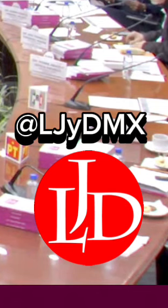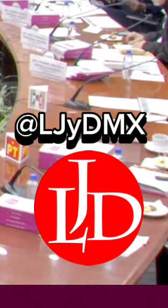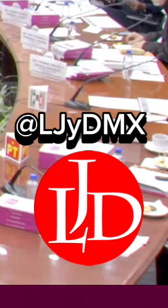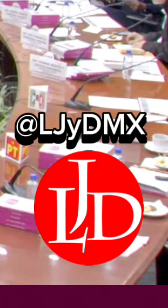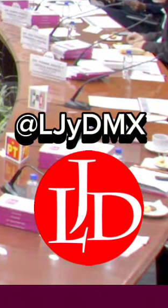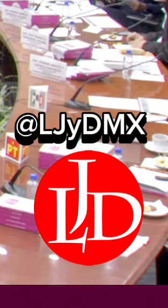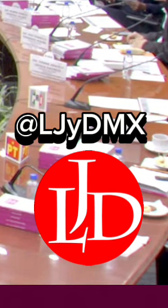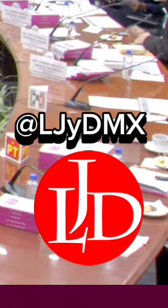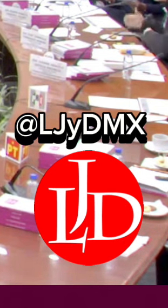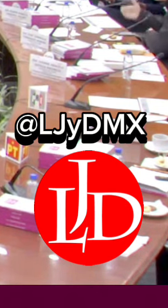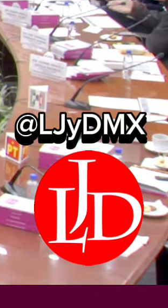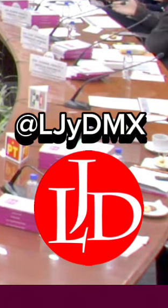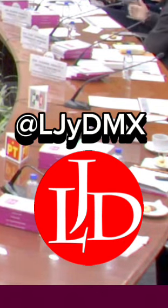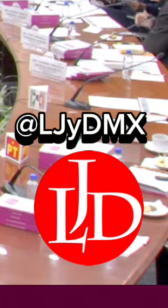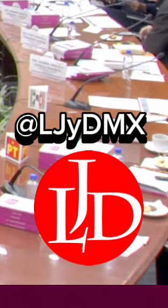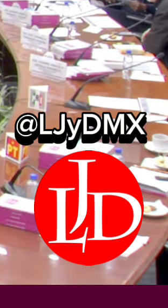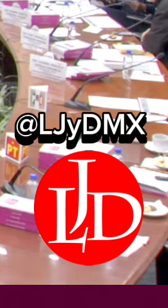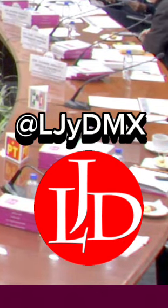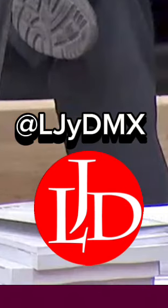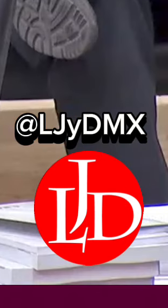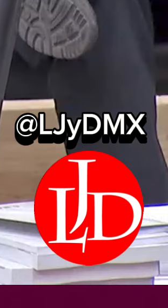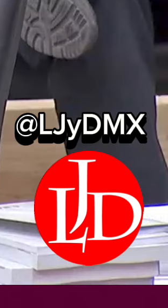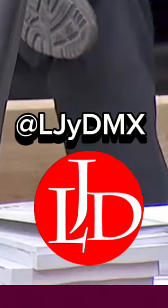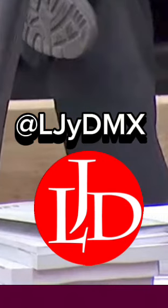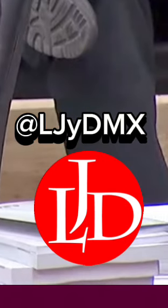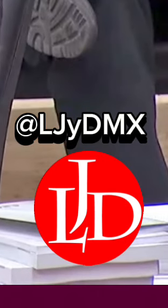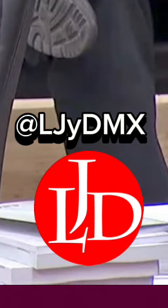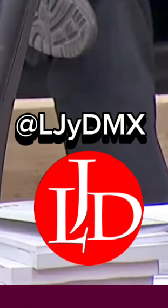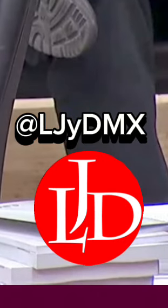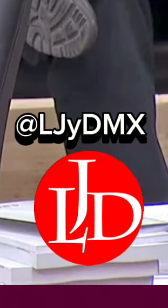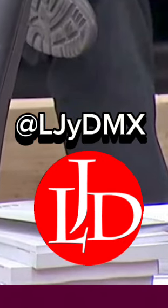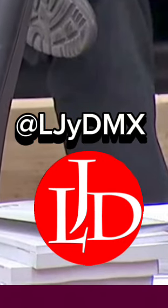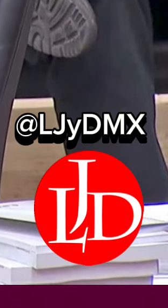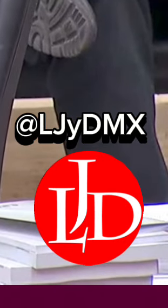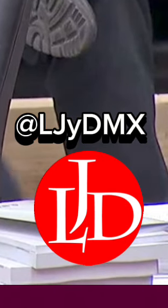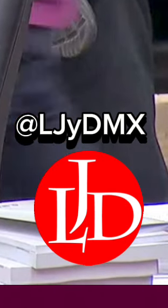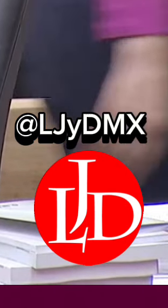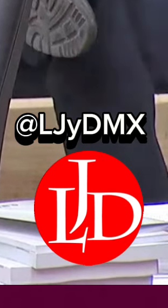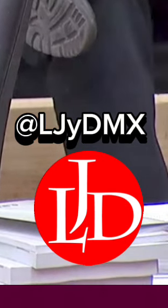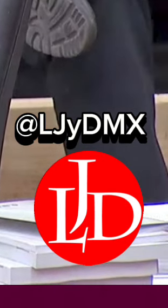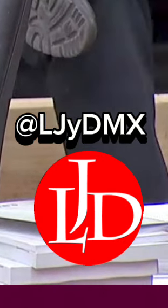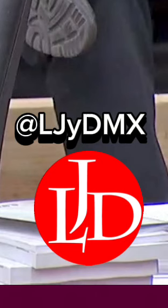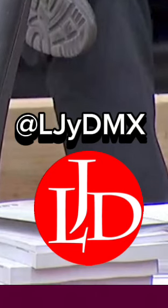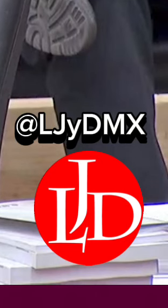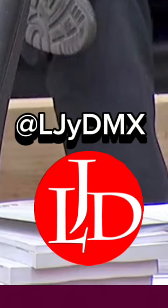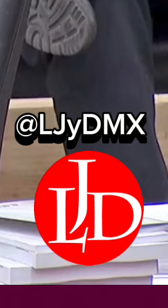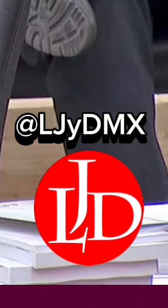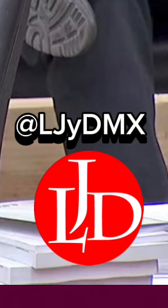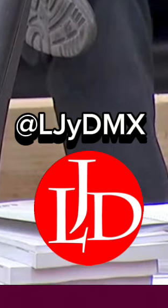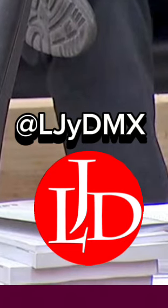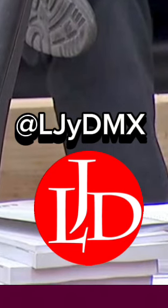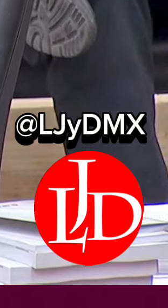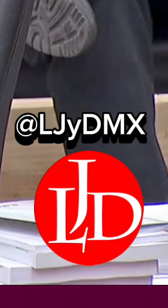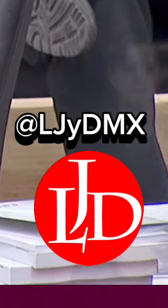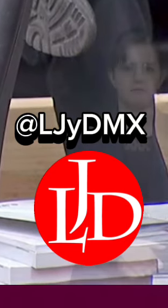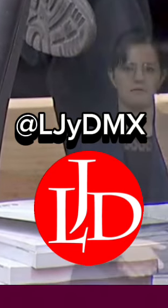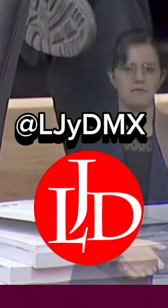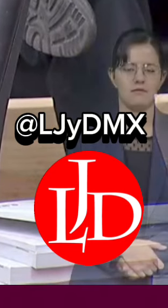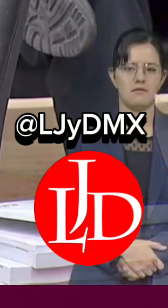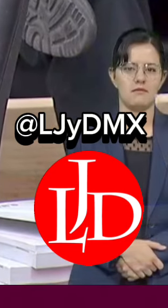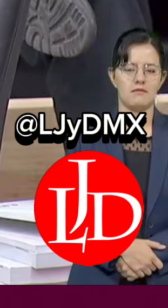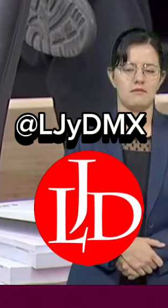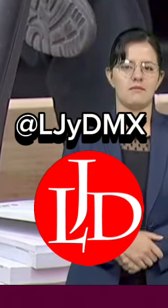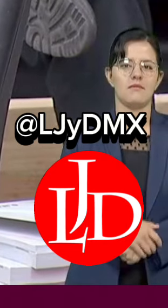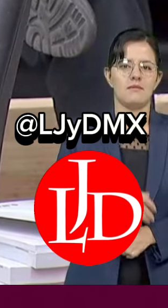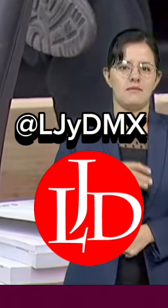predominar. Una es la última etapa de fiscalización de procesos de precampañas